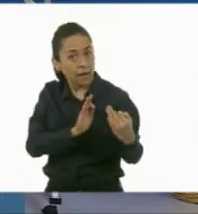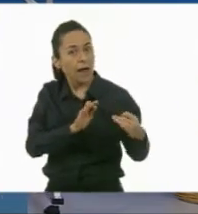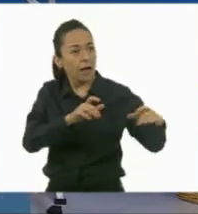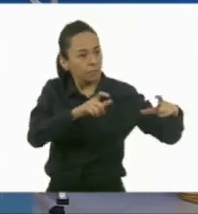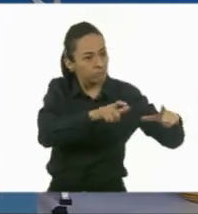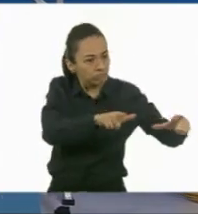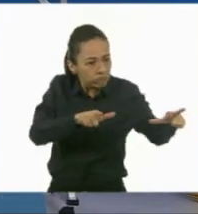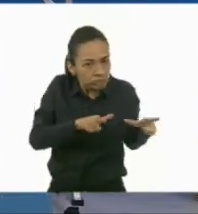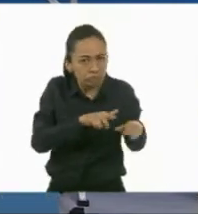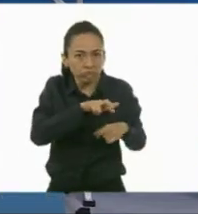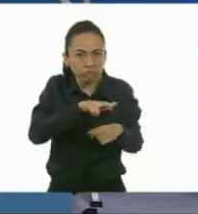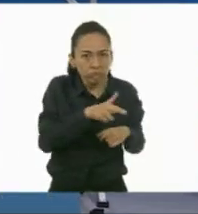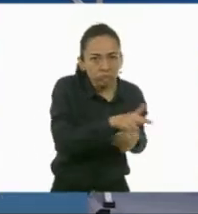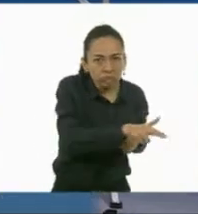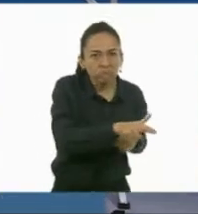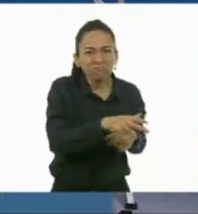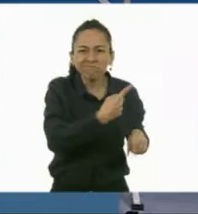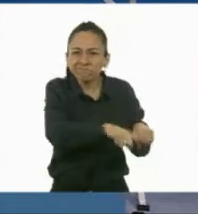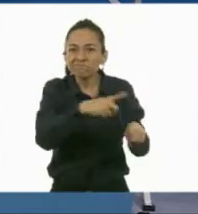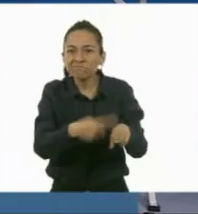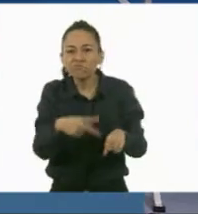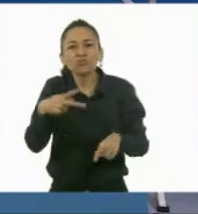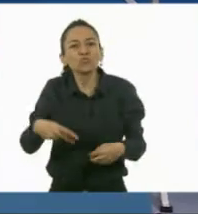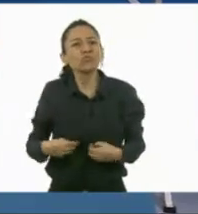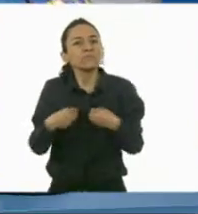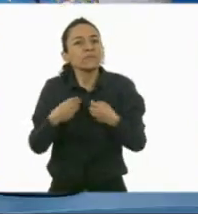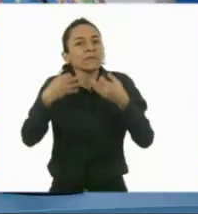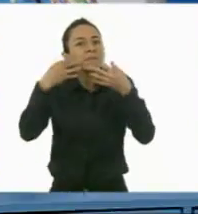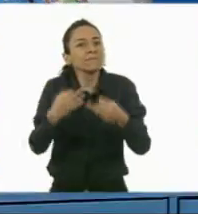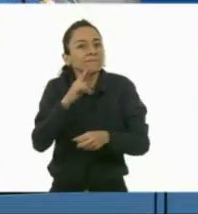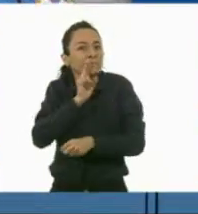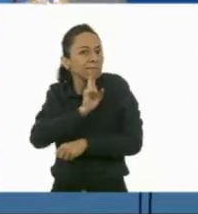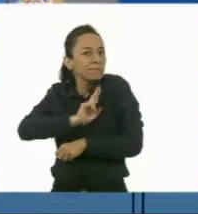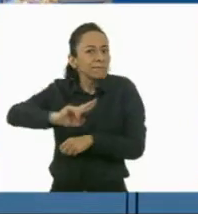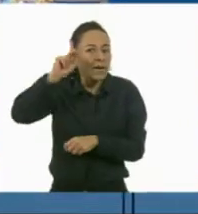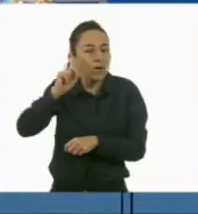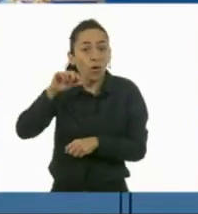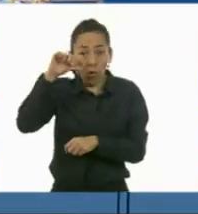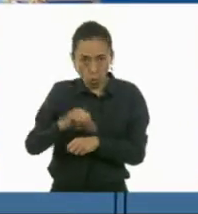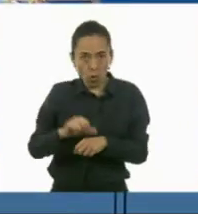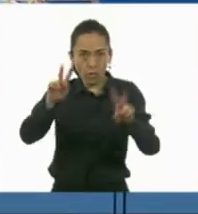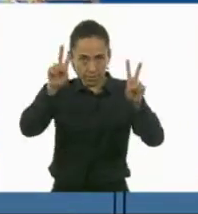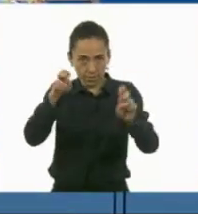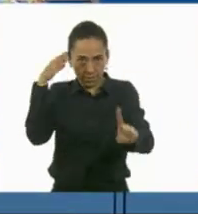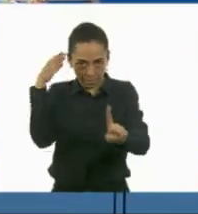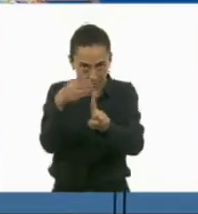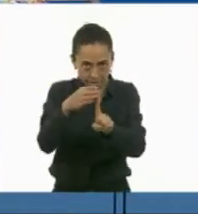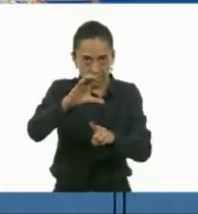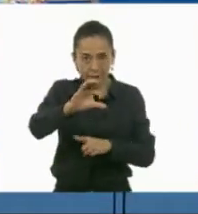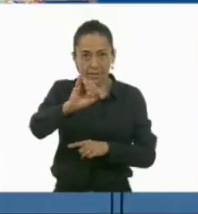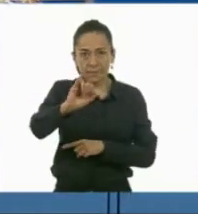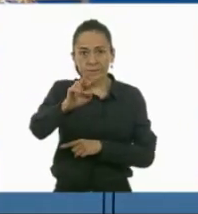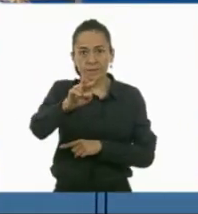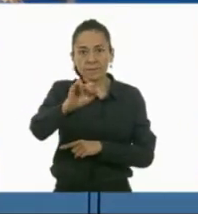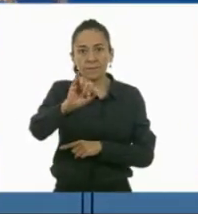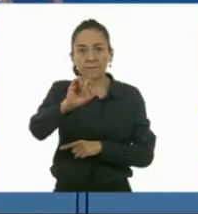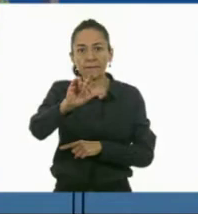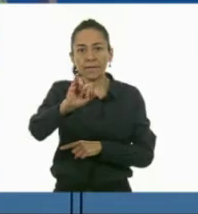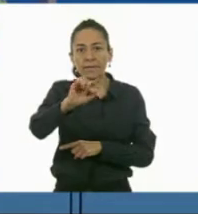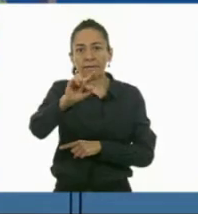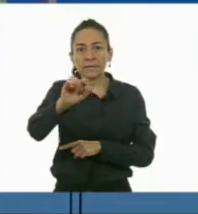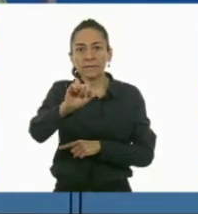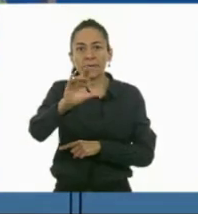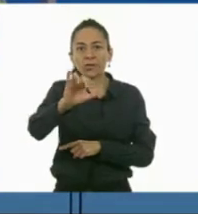civilizaciones que vamos a ver hoy, todas tienen en común eso, que se asentaron a la vera de un río. Y